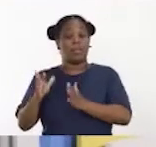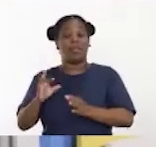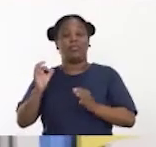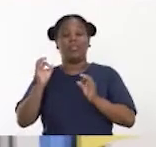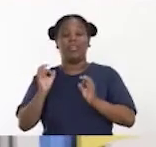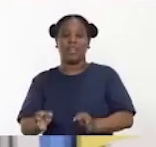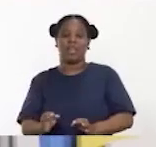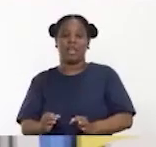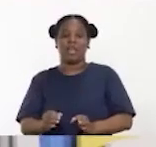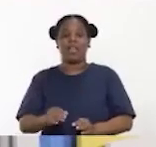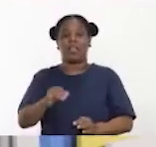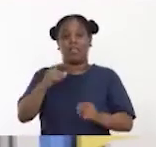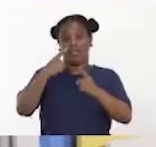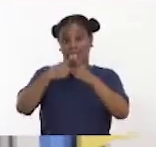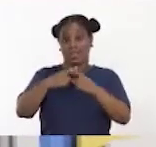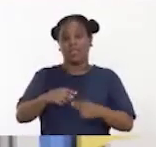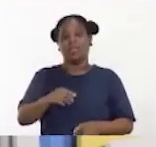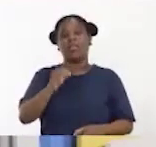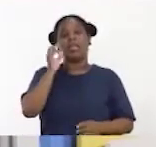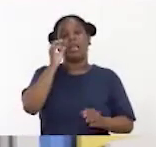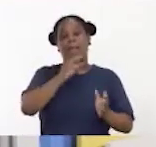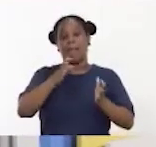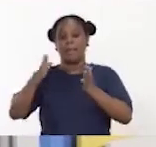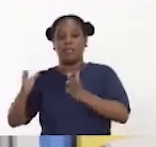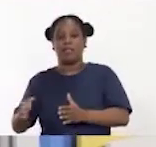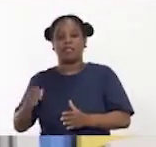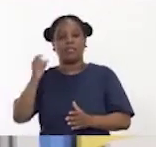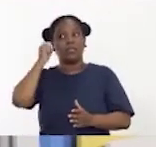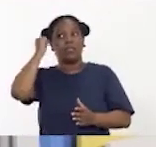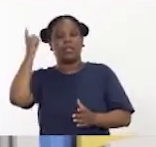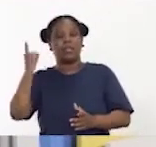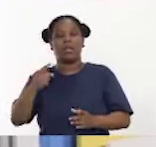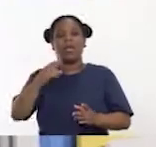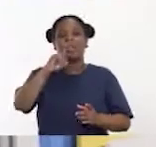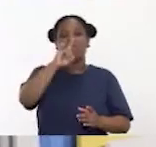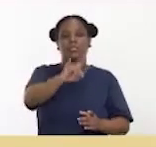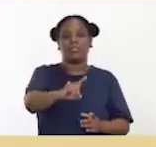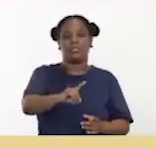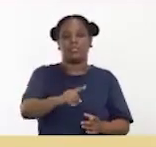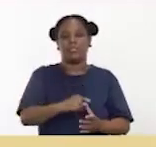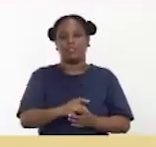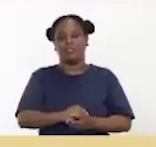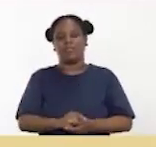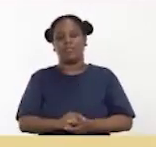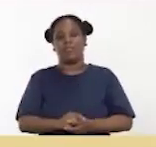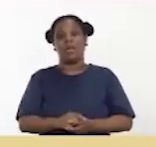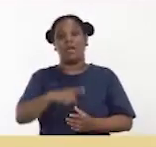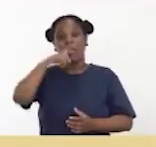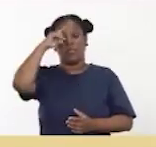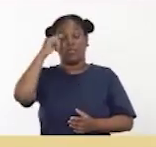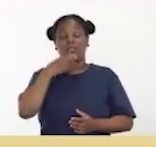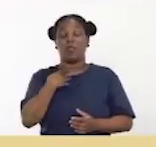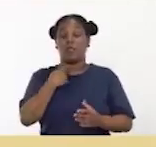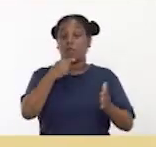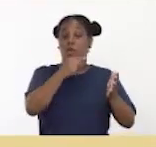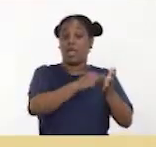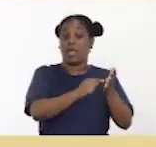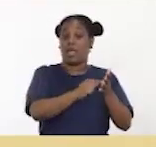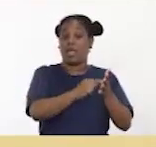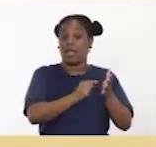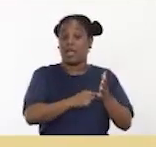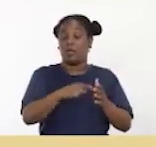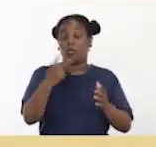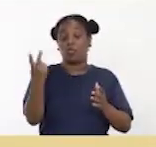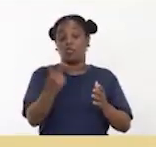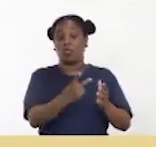la parte imaginaria de un número complejo. Así como el cálculo con